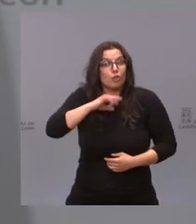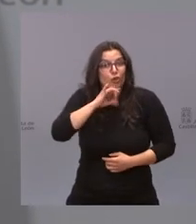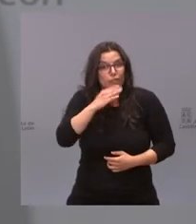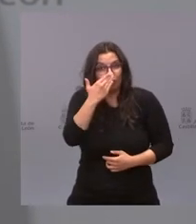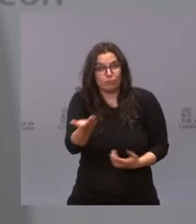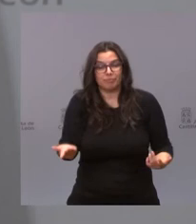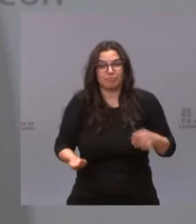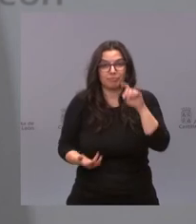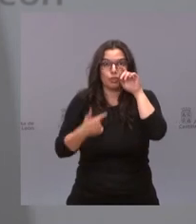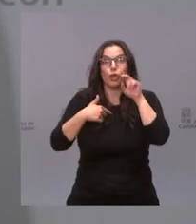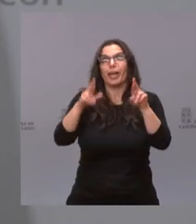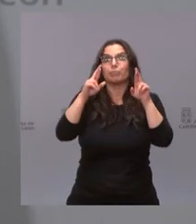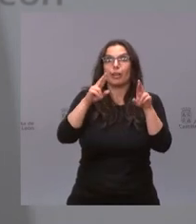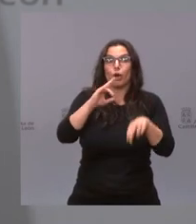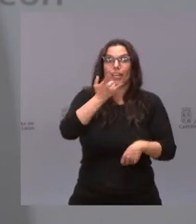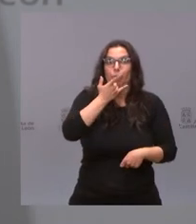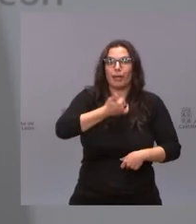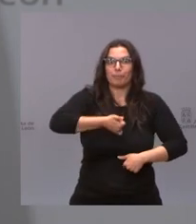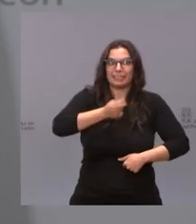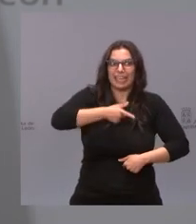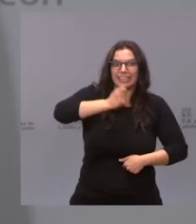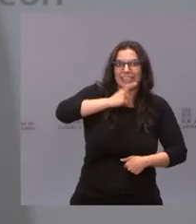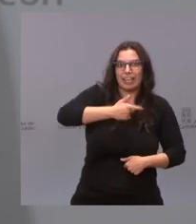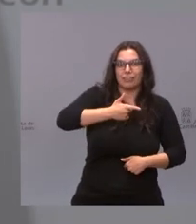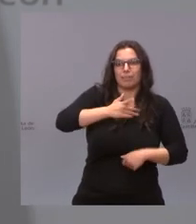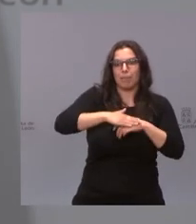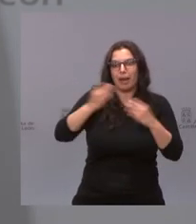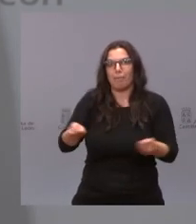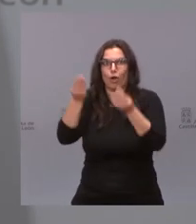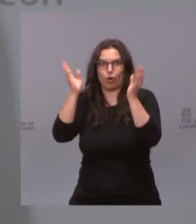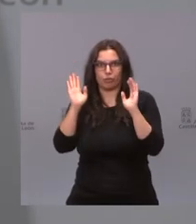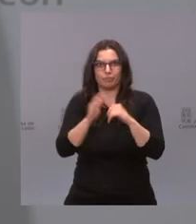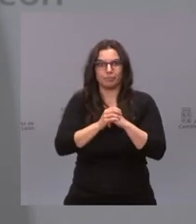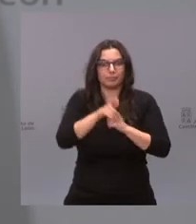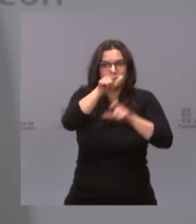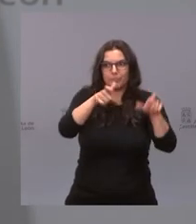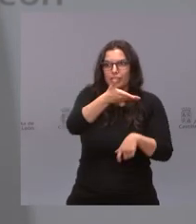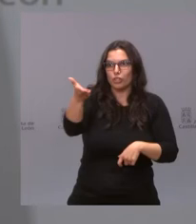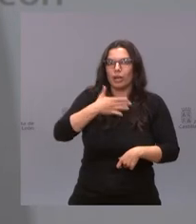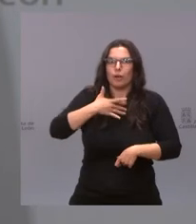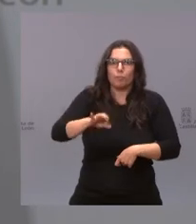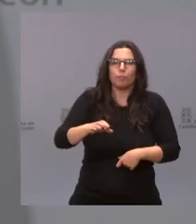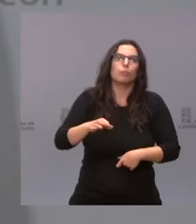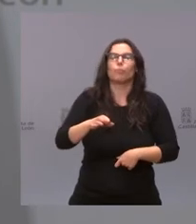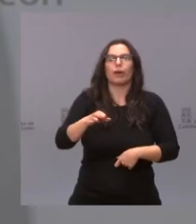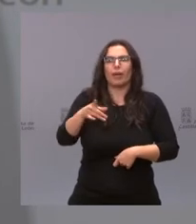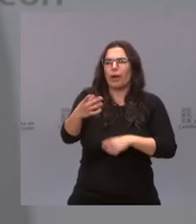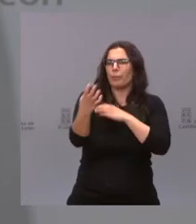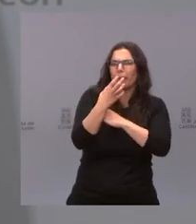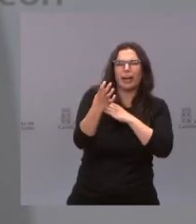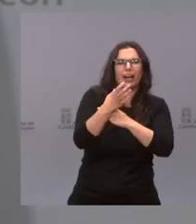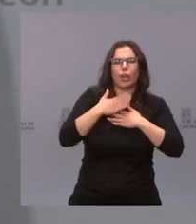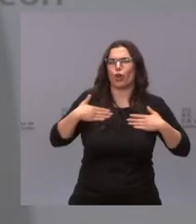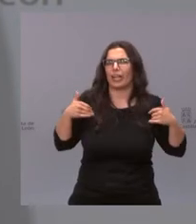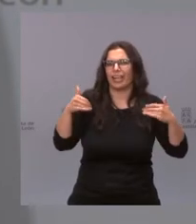decir que espero equivocarme más a menudo, que las cosas vayan mejor y que la gente pueda reírse de nosotros todo lo